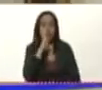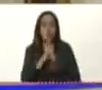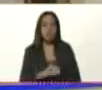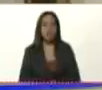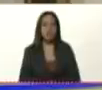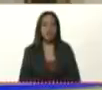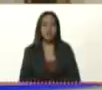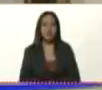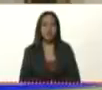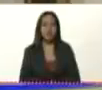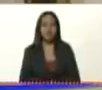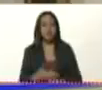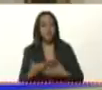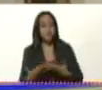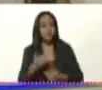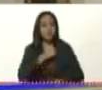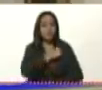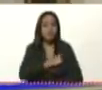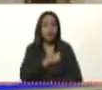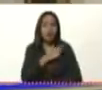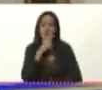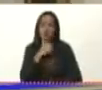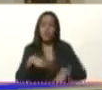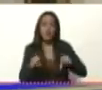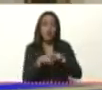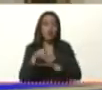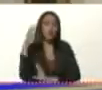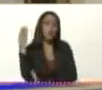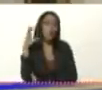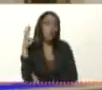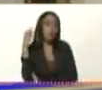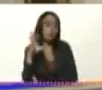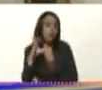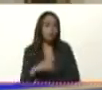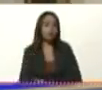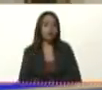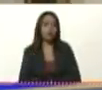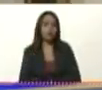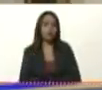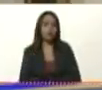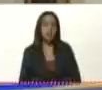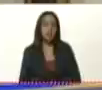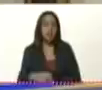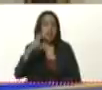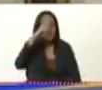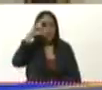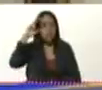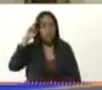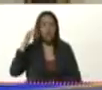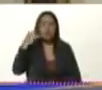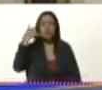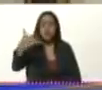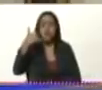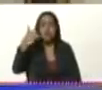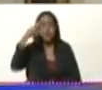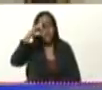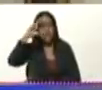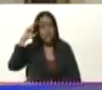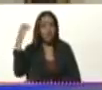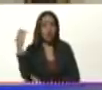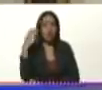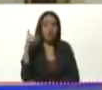Lamentablemente no se ha logrado lo mismo con Colombia. Nuestro canciller ha estado llamando al canciller colombiano y no contesta la